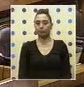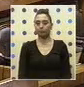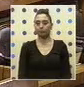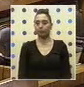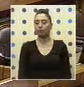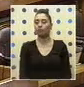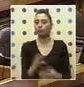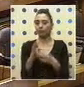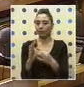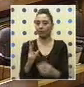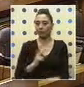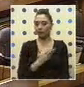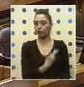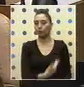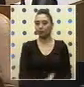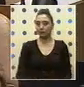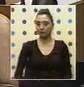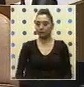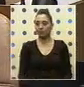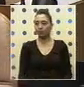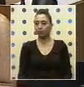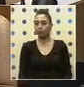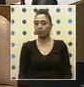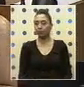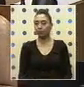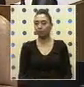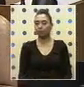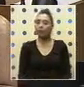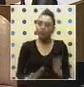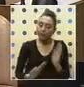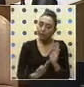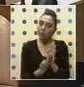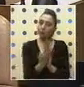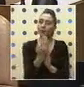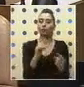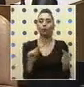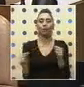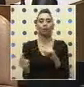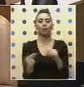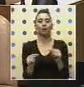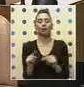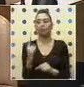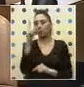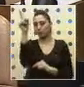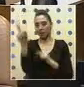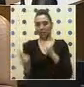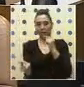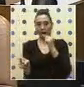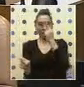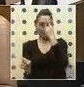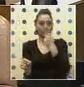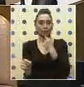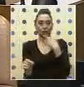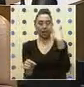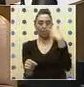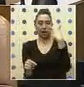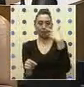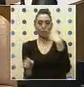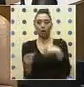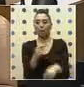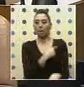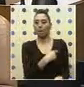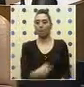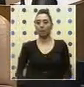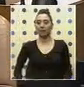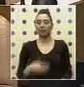Gracias, señor presidente. Cuando comenzó el debate, la primera persona en tomar la palabra, presidente, fue el presidente